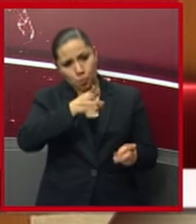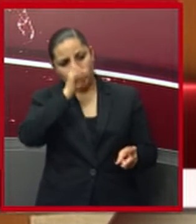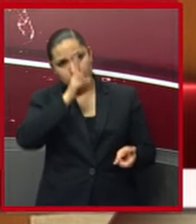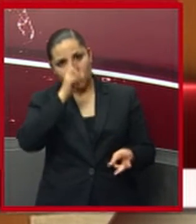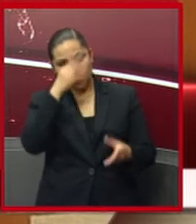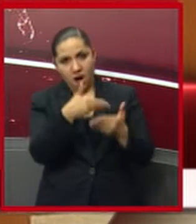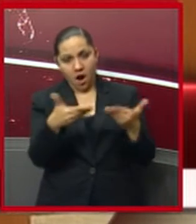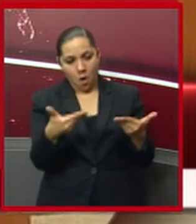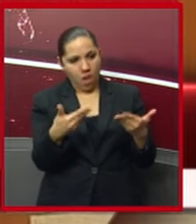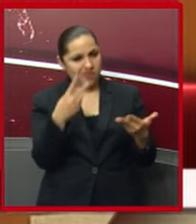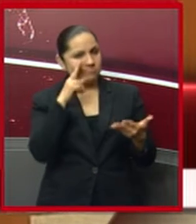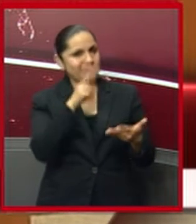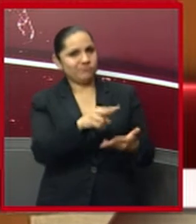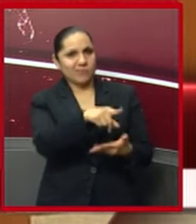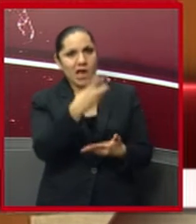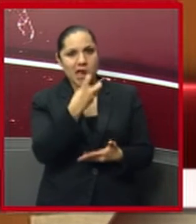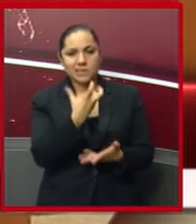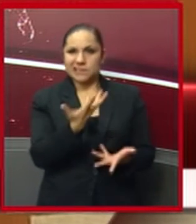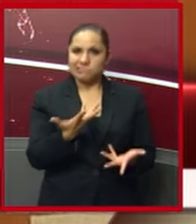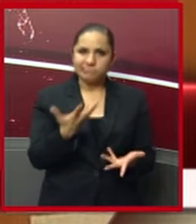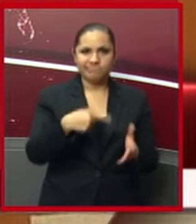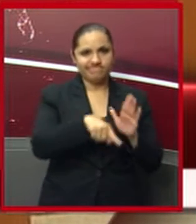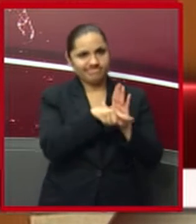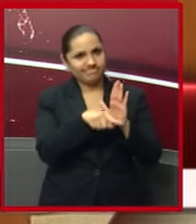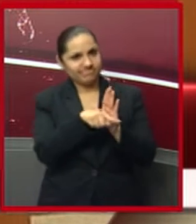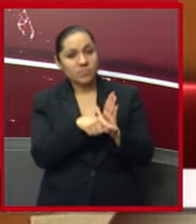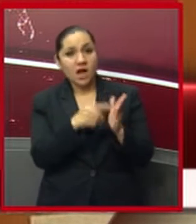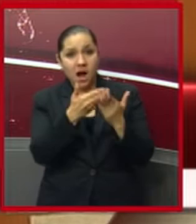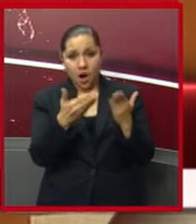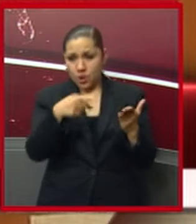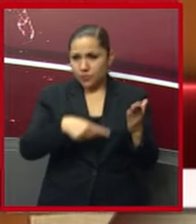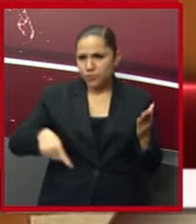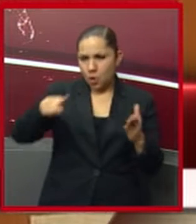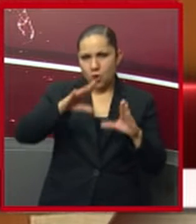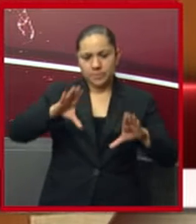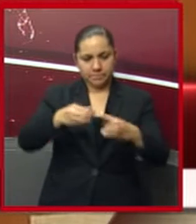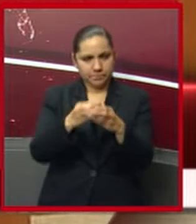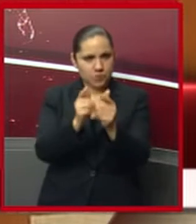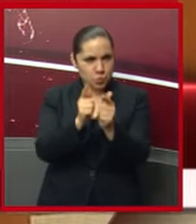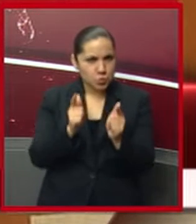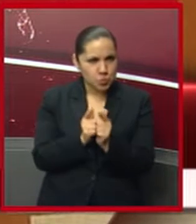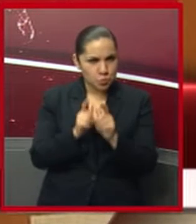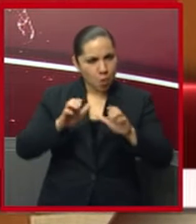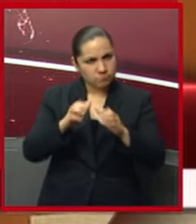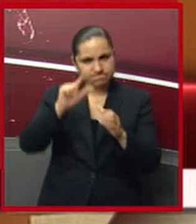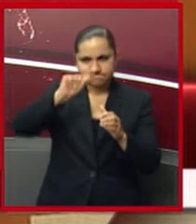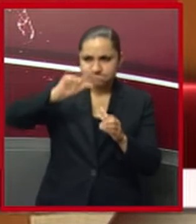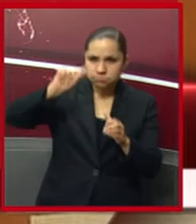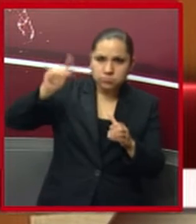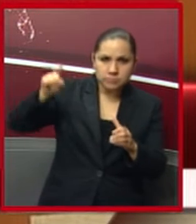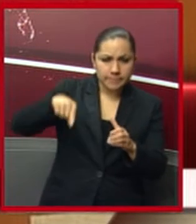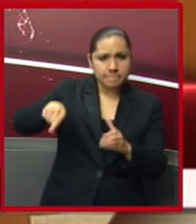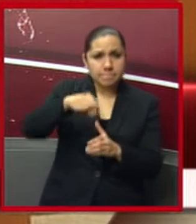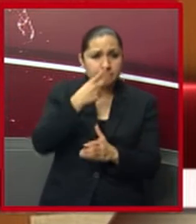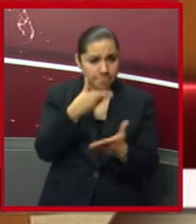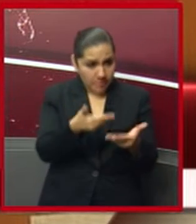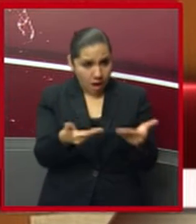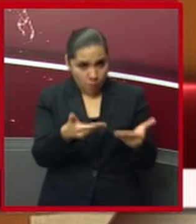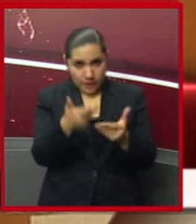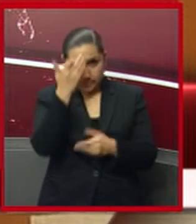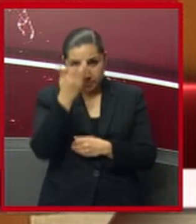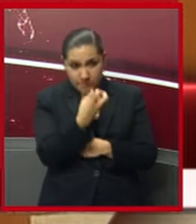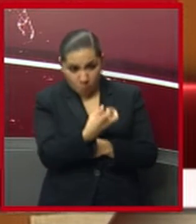prohibicionista. Los integrantes de este consejo y expertos señalaron que la política actual ha